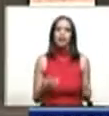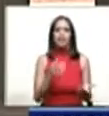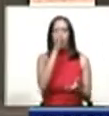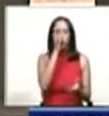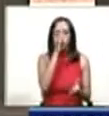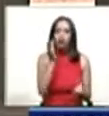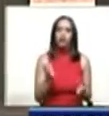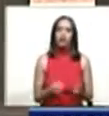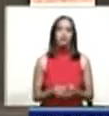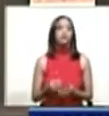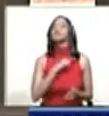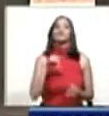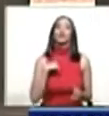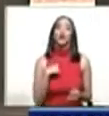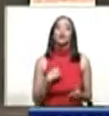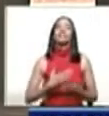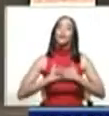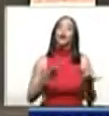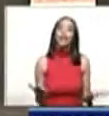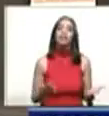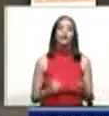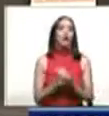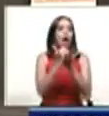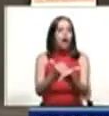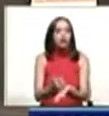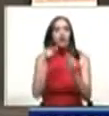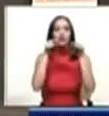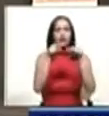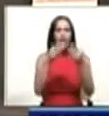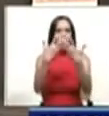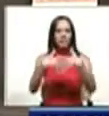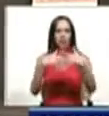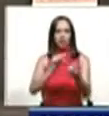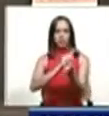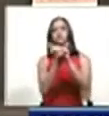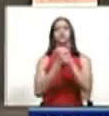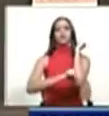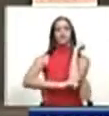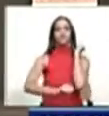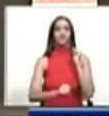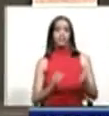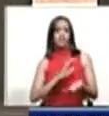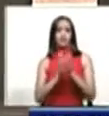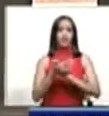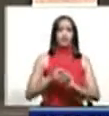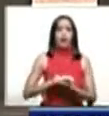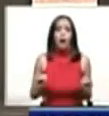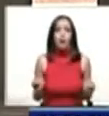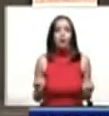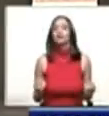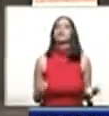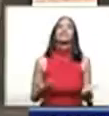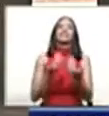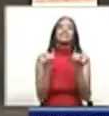gallo. Nosotros les estamos dando las condiciones y ustedes se voltean y dan una puñalada trapera. Ya se acabó la